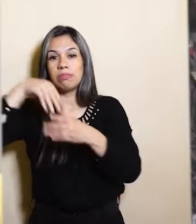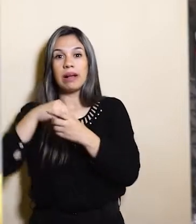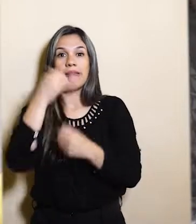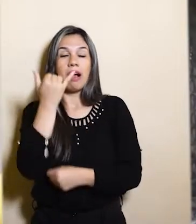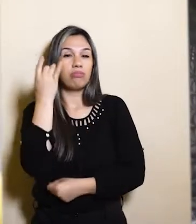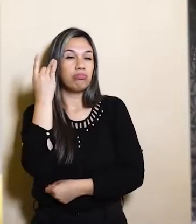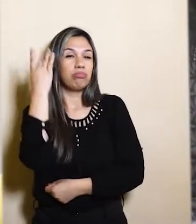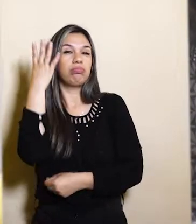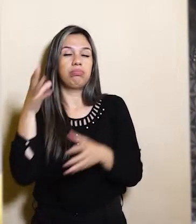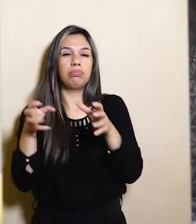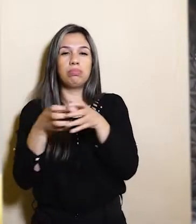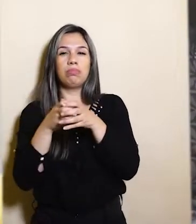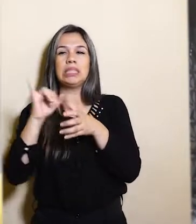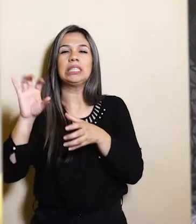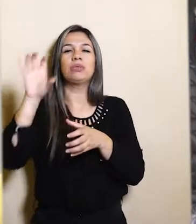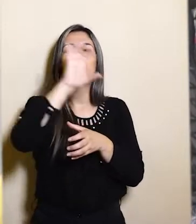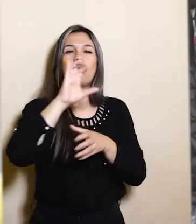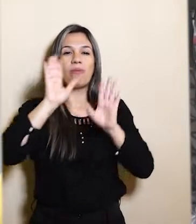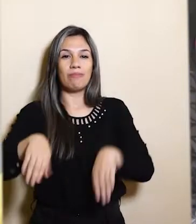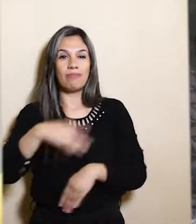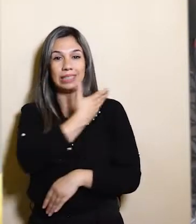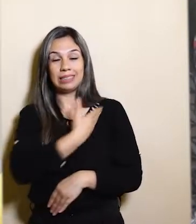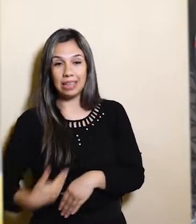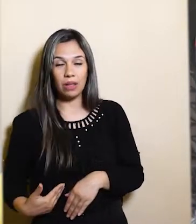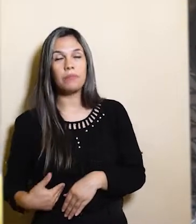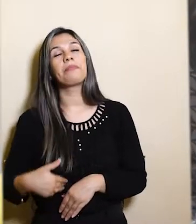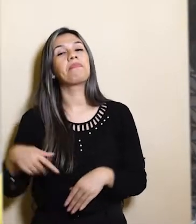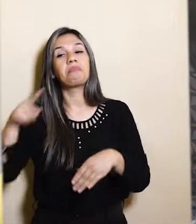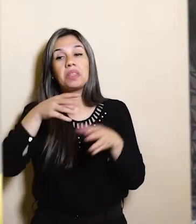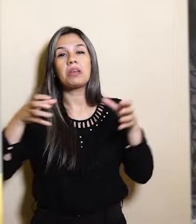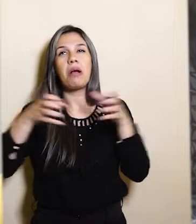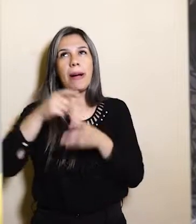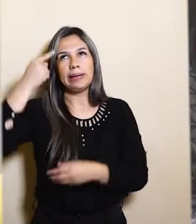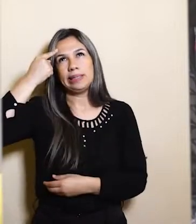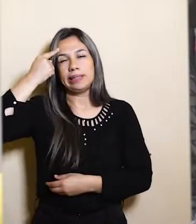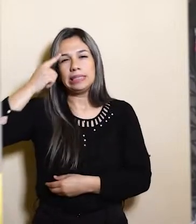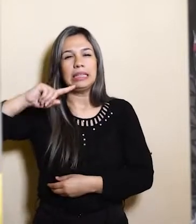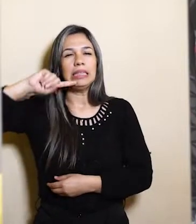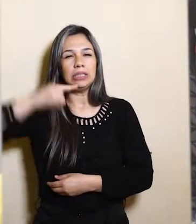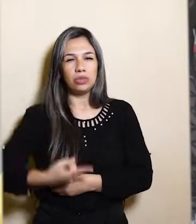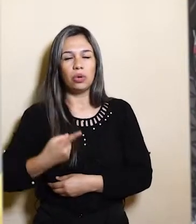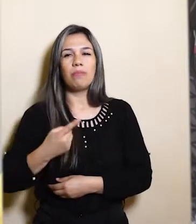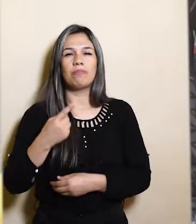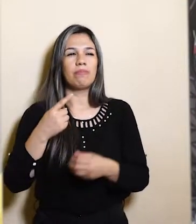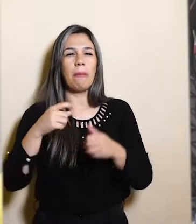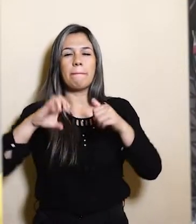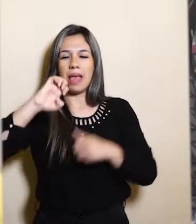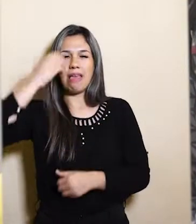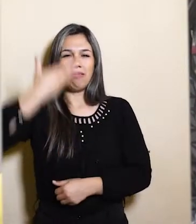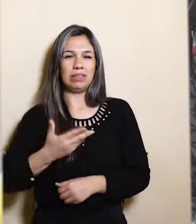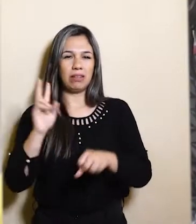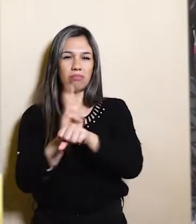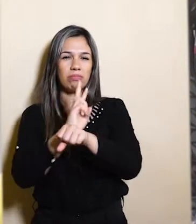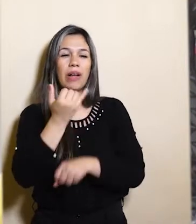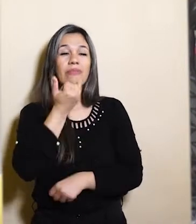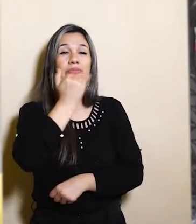de las propias instituciones del Estado. Tomamos la decisión ética de no entrevistar a niñas y adolescentes que han sido